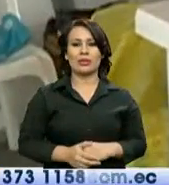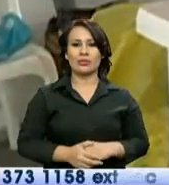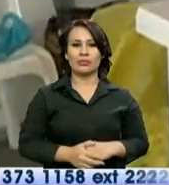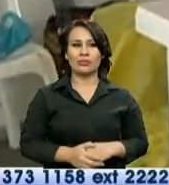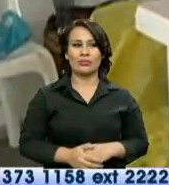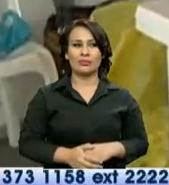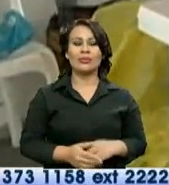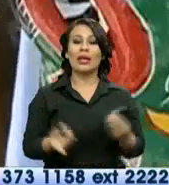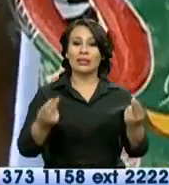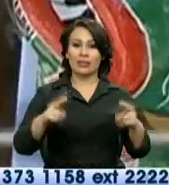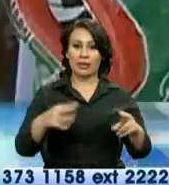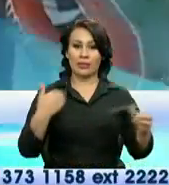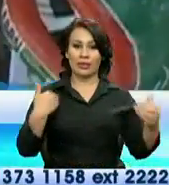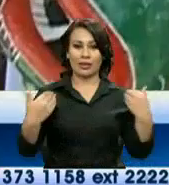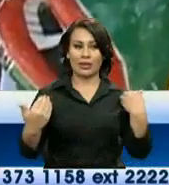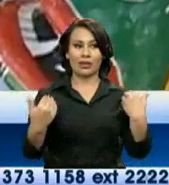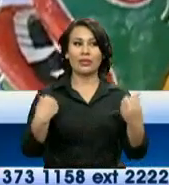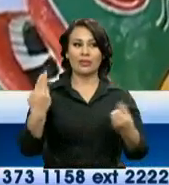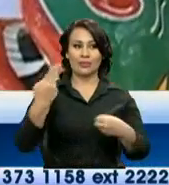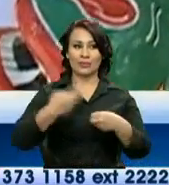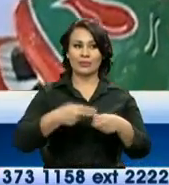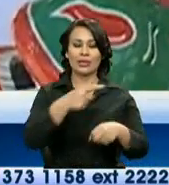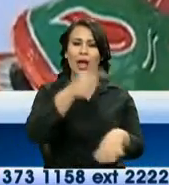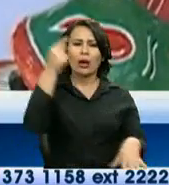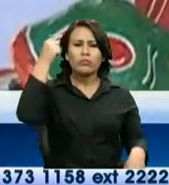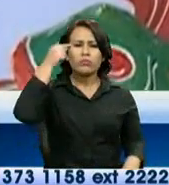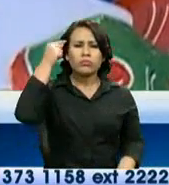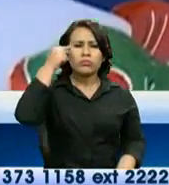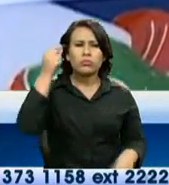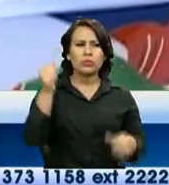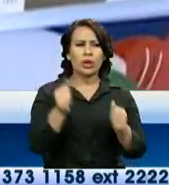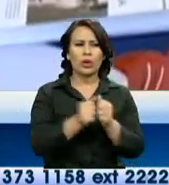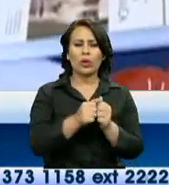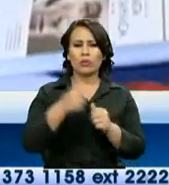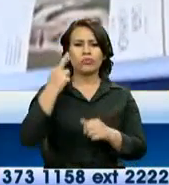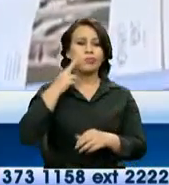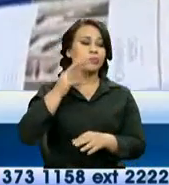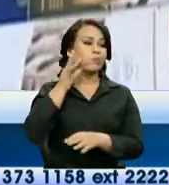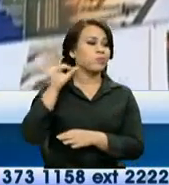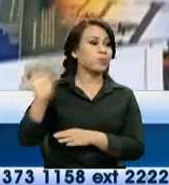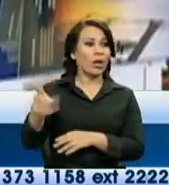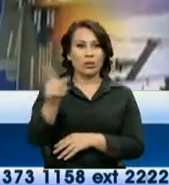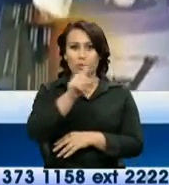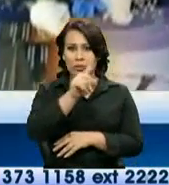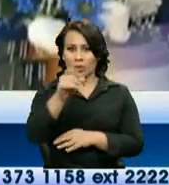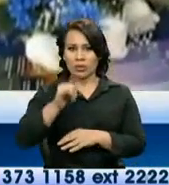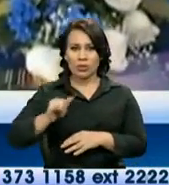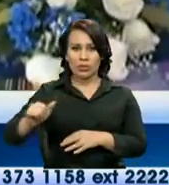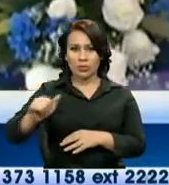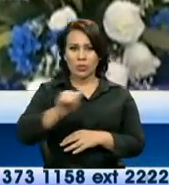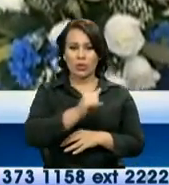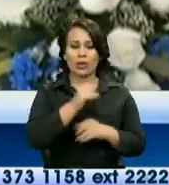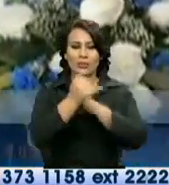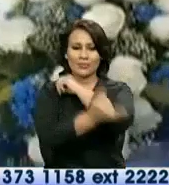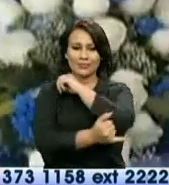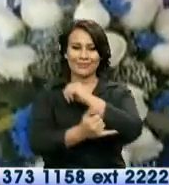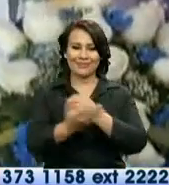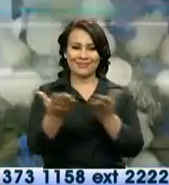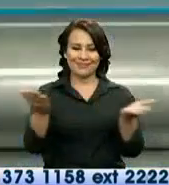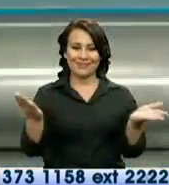y presentaciones artísticas para crear conciencia contra la xenofobia y el racismo. En Quito informó Andrea Valareso.